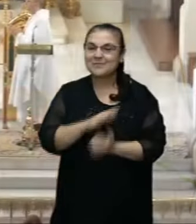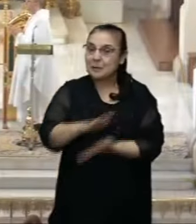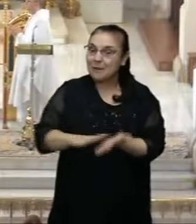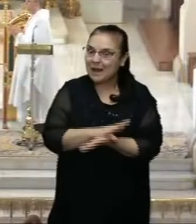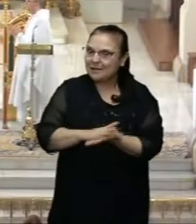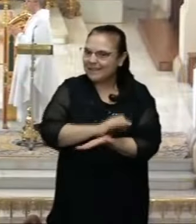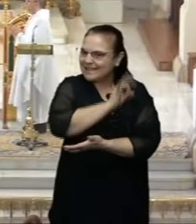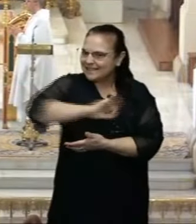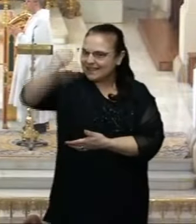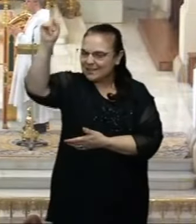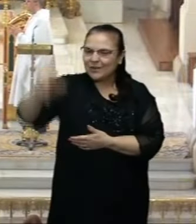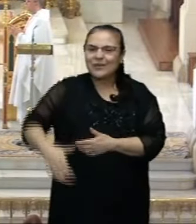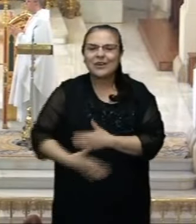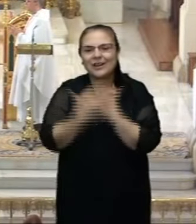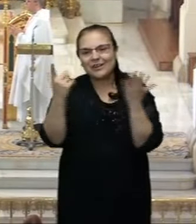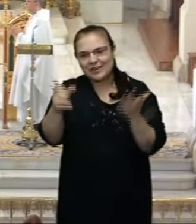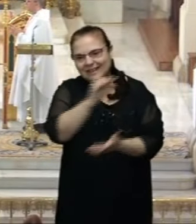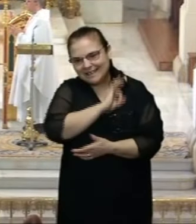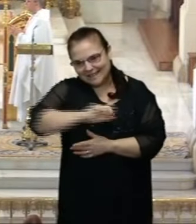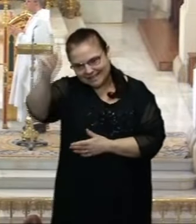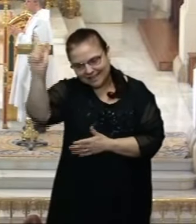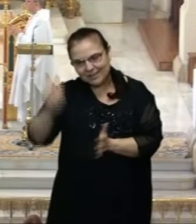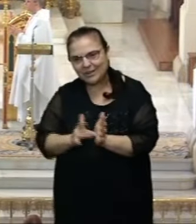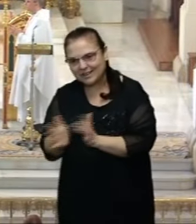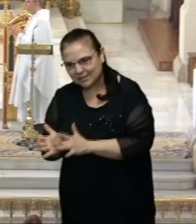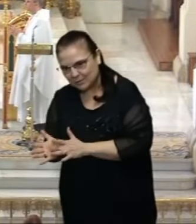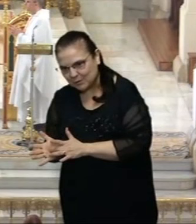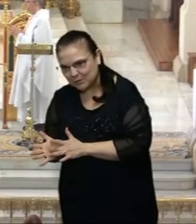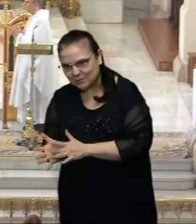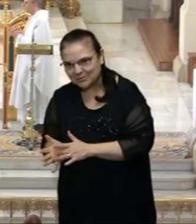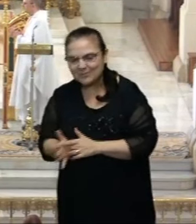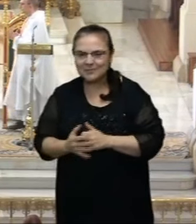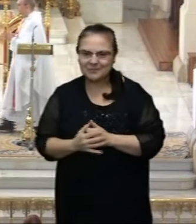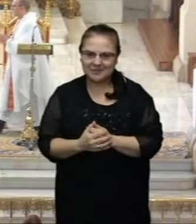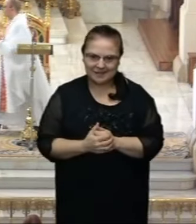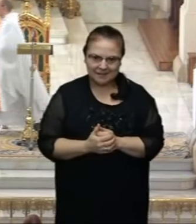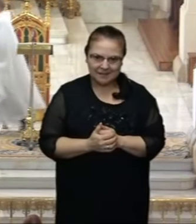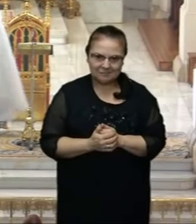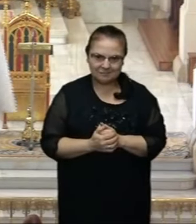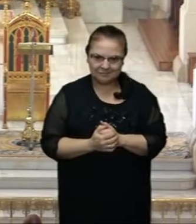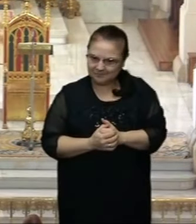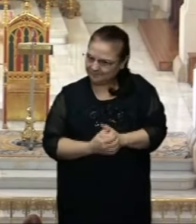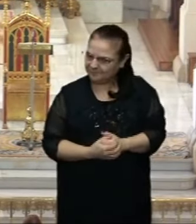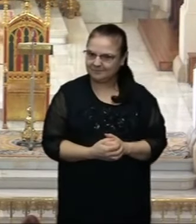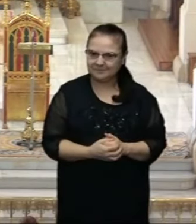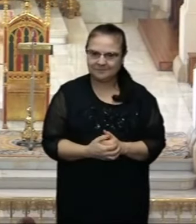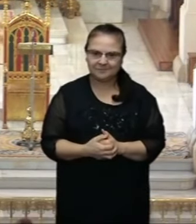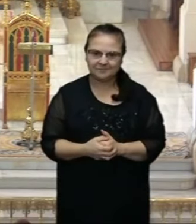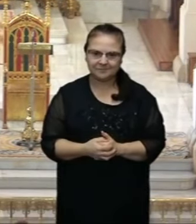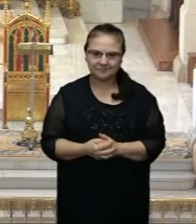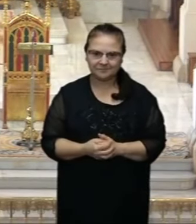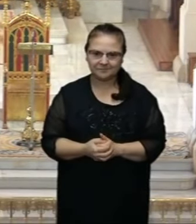Palabra del Señor. Gloria a ti, Señor.